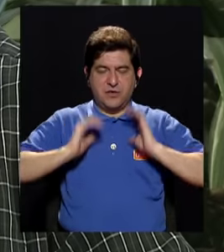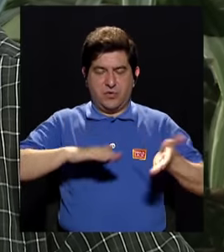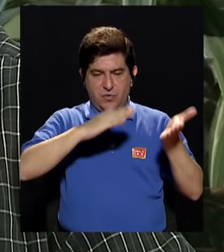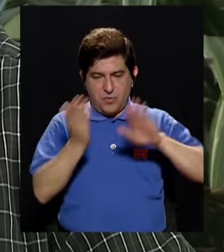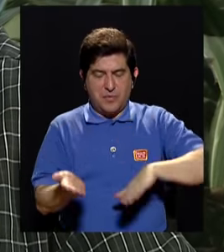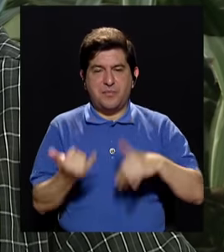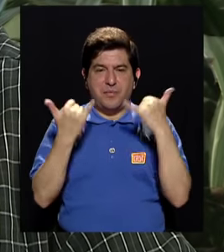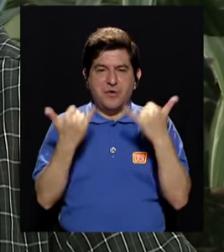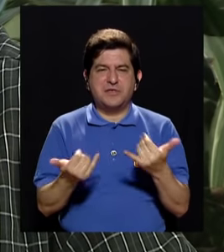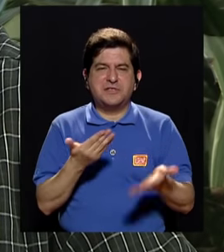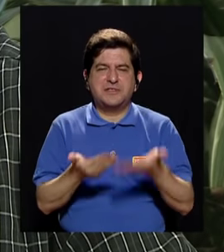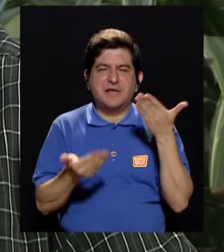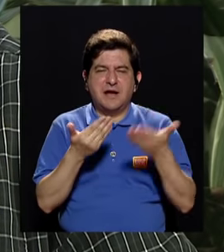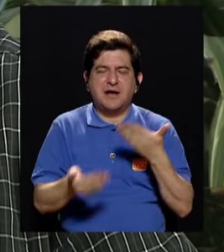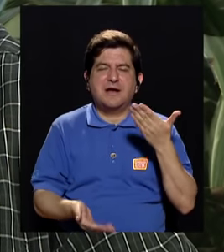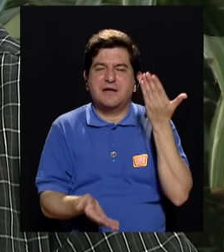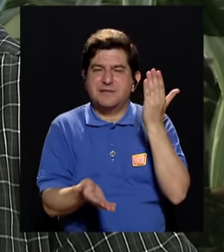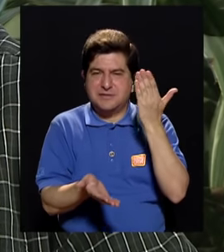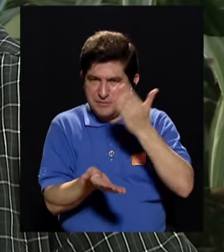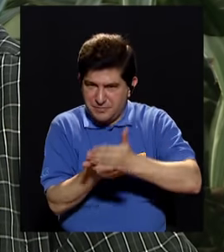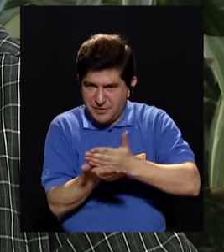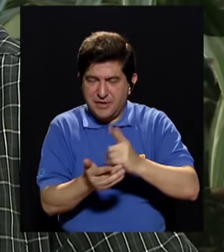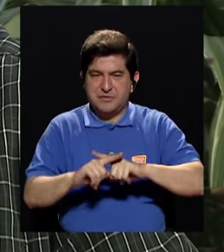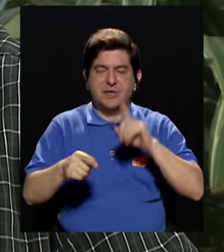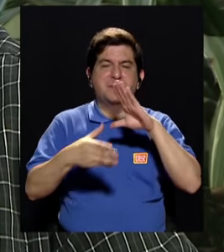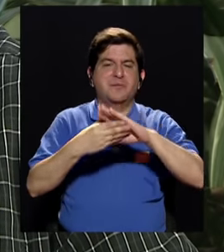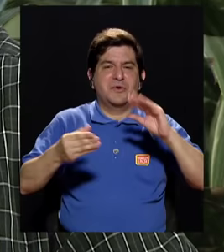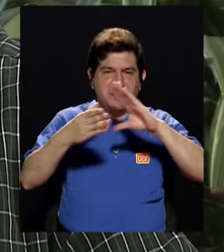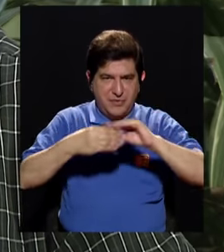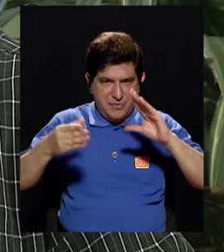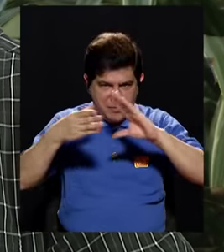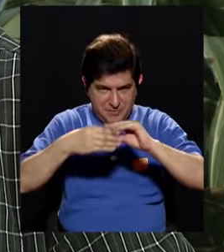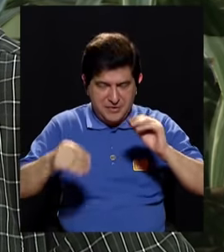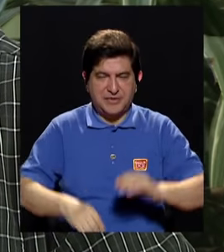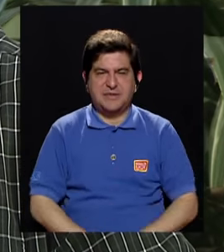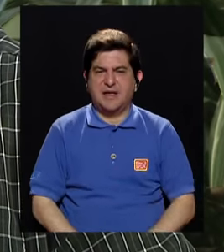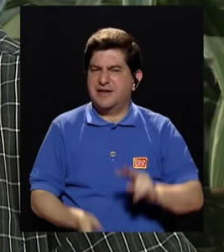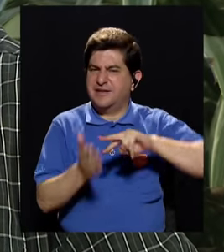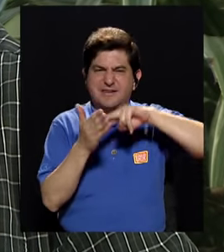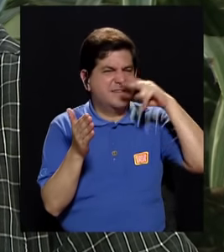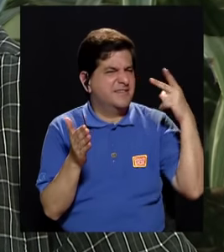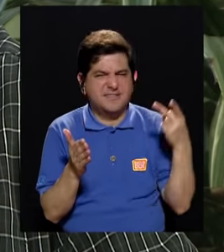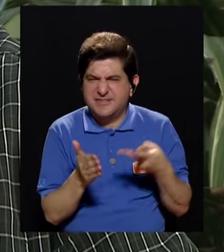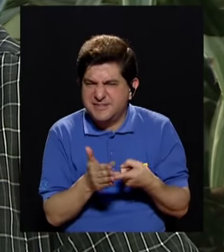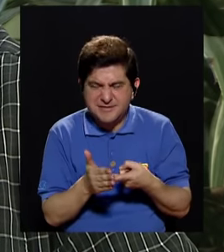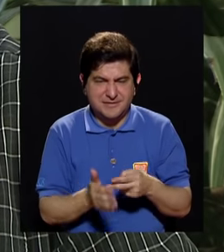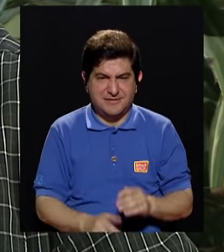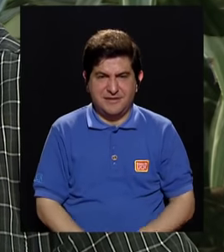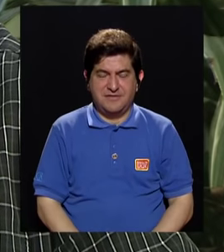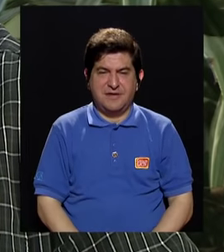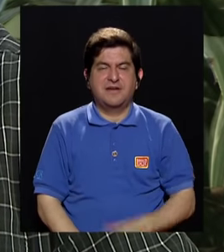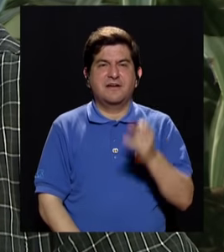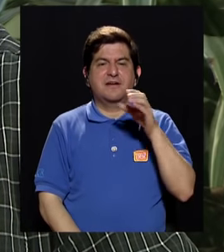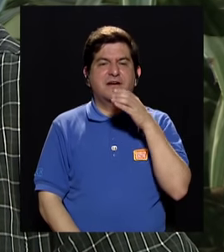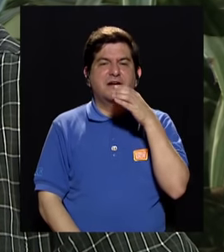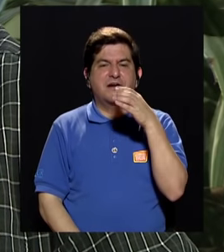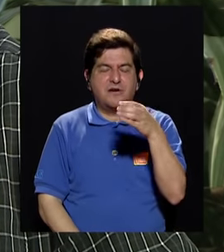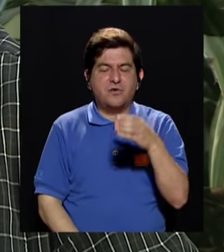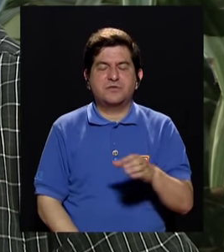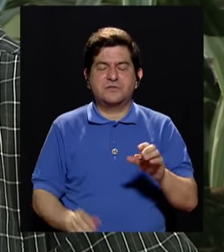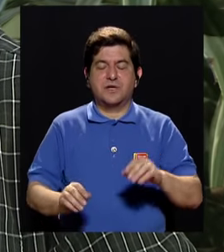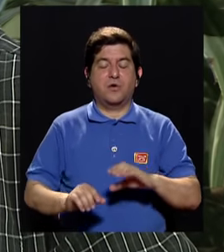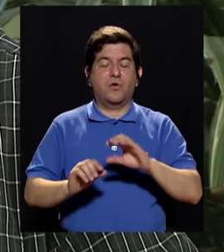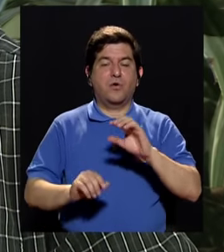ya casi tenemos que ir a una nueva pausa pero sí me gustaría que nos comente también Qué significa o qué Es el consejo